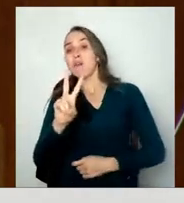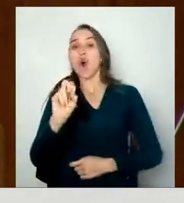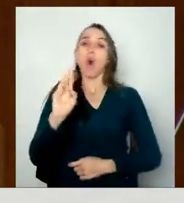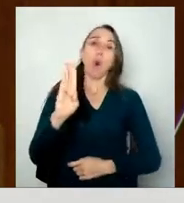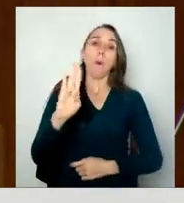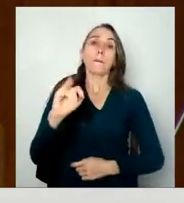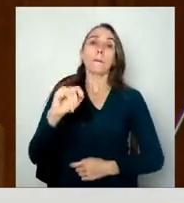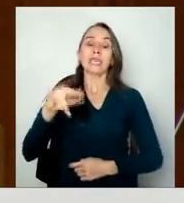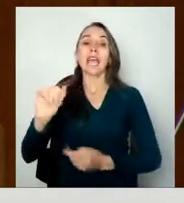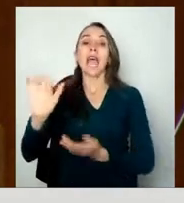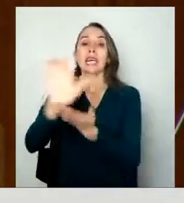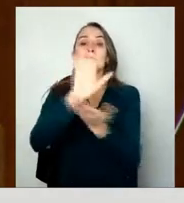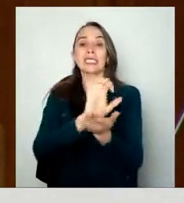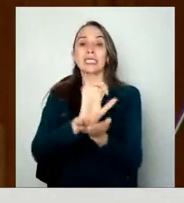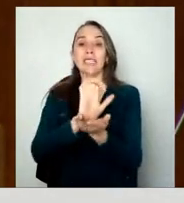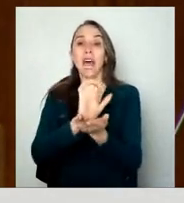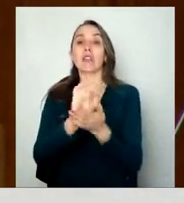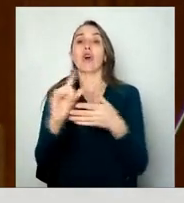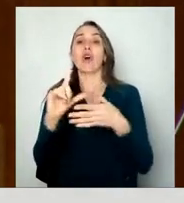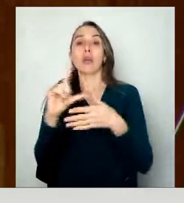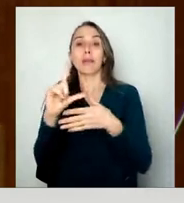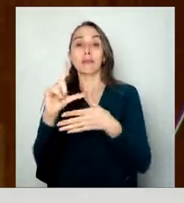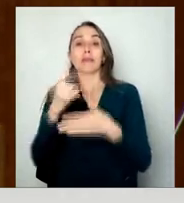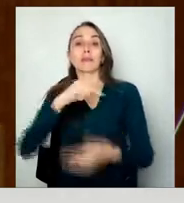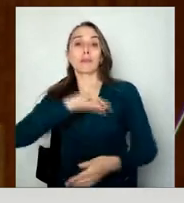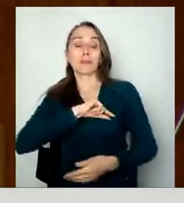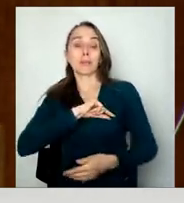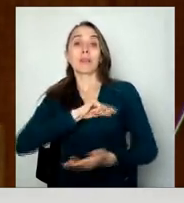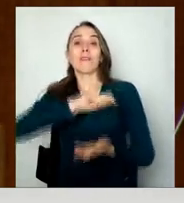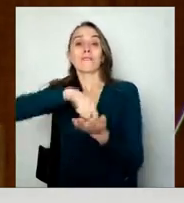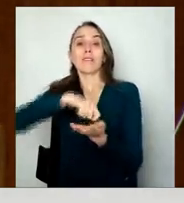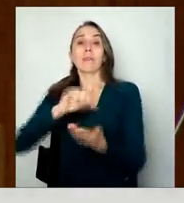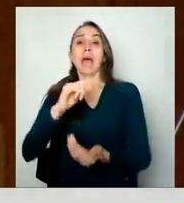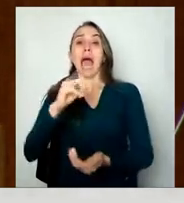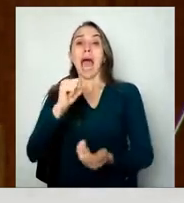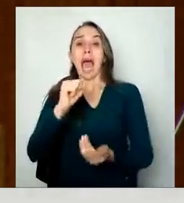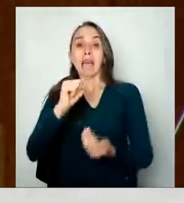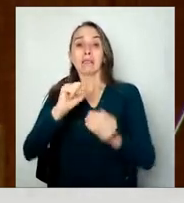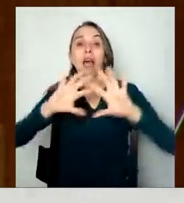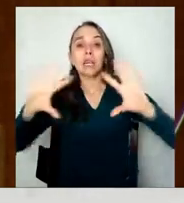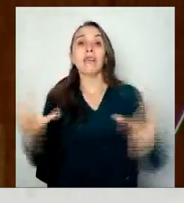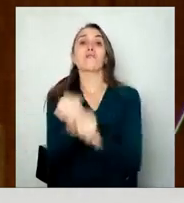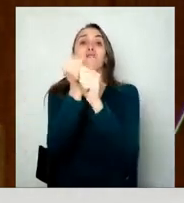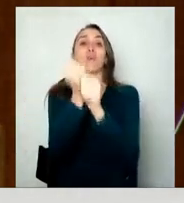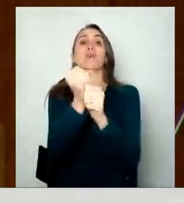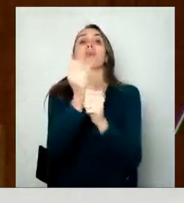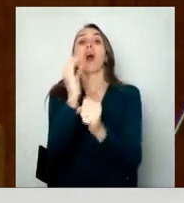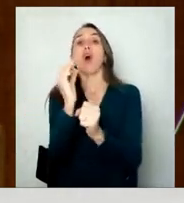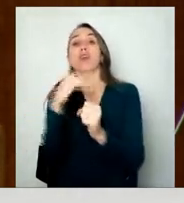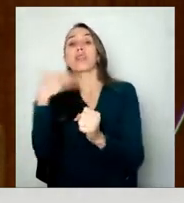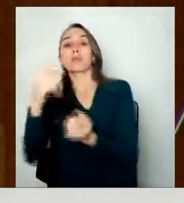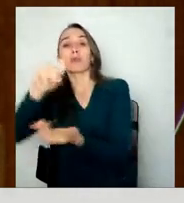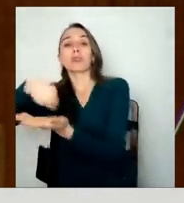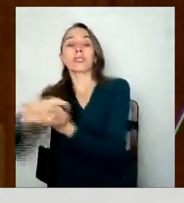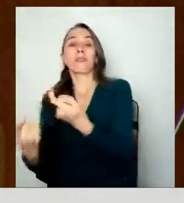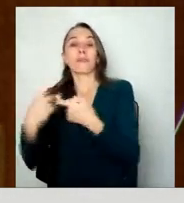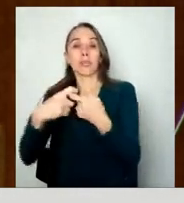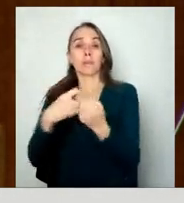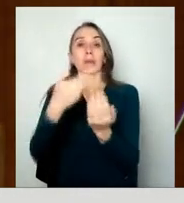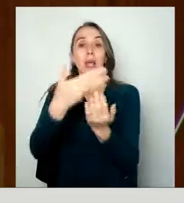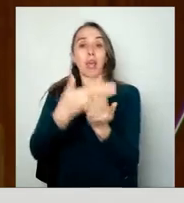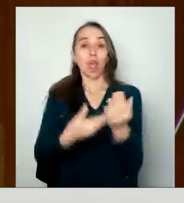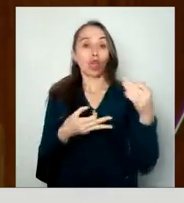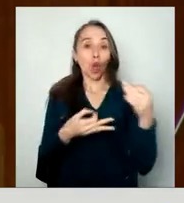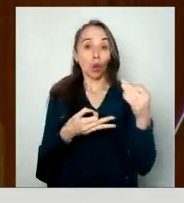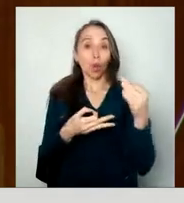firmen y ratifiquen el acta constitutiva o bien se adhieran a ella el propósito del instrumento que se examina es cumplir